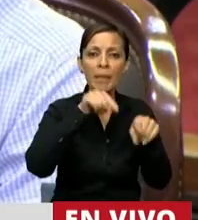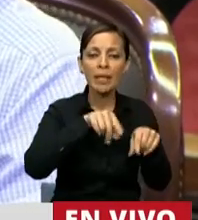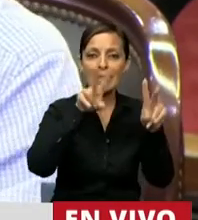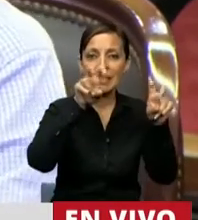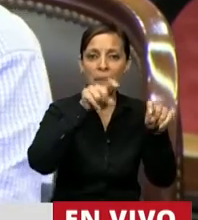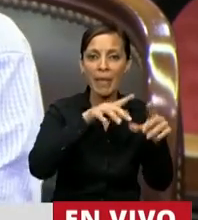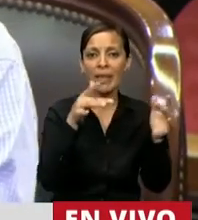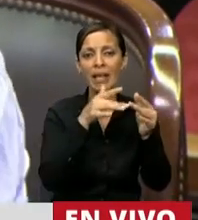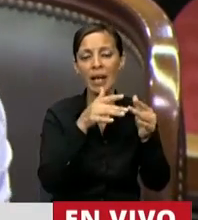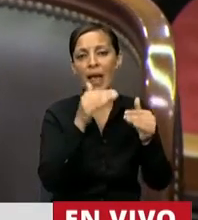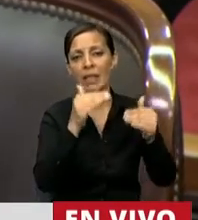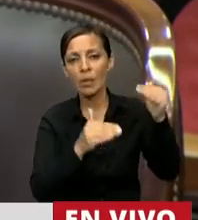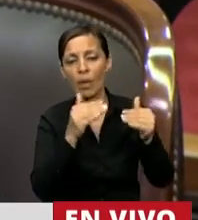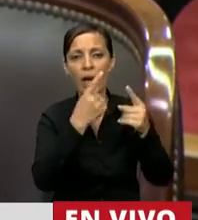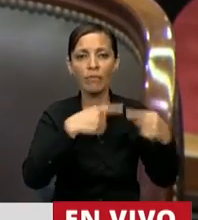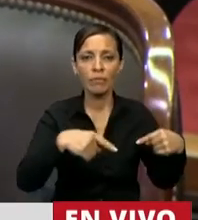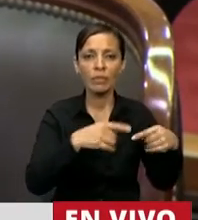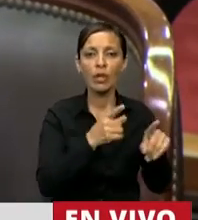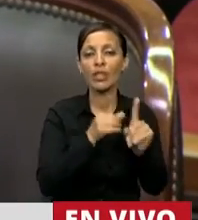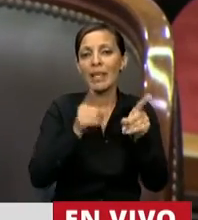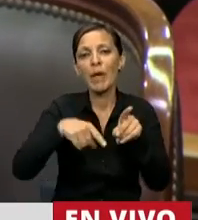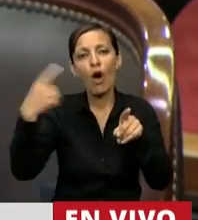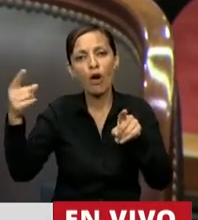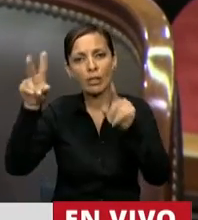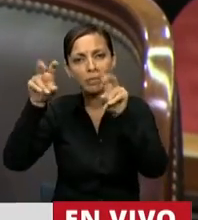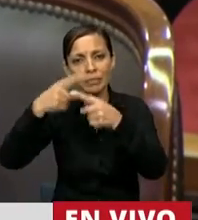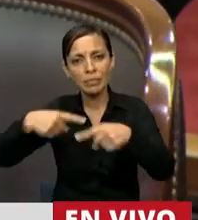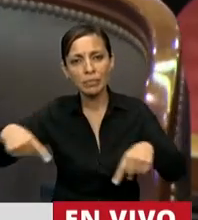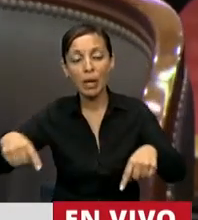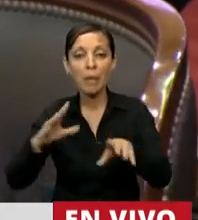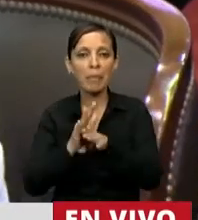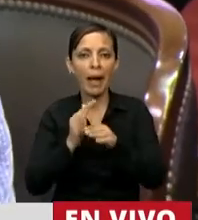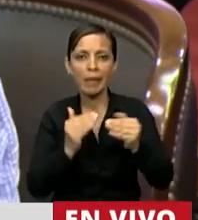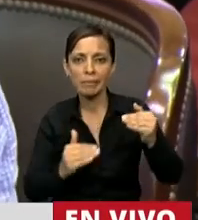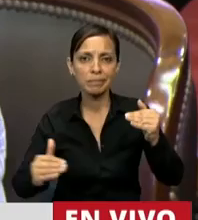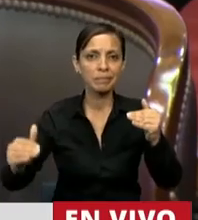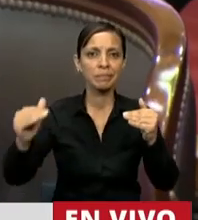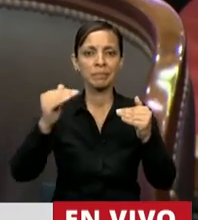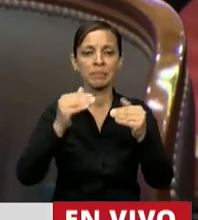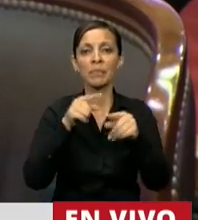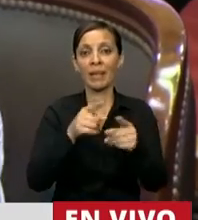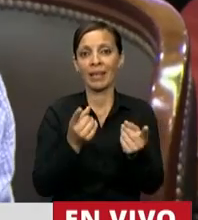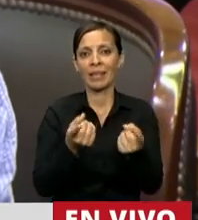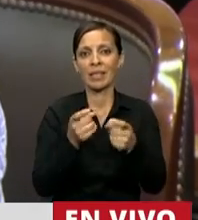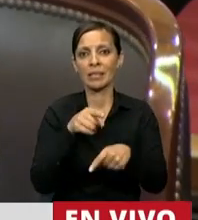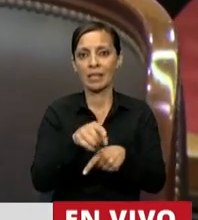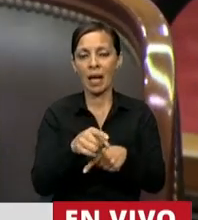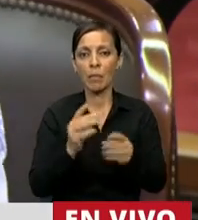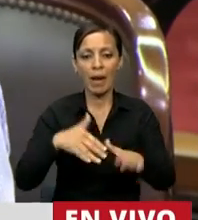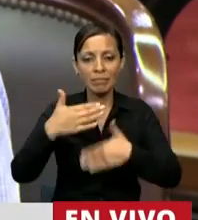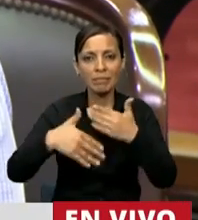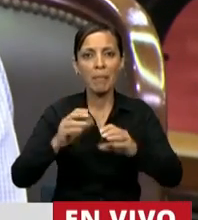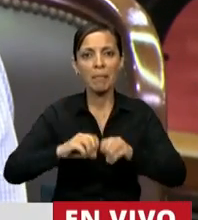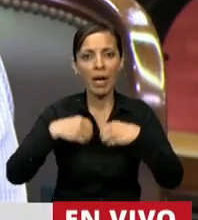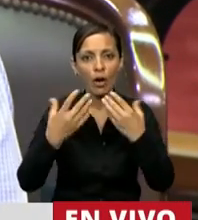coyuntura, sino para poder generar ese salto al mediano y al largo plazo que hace a que